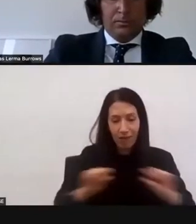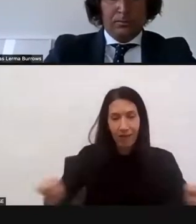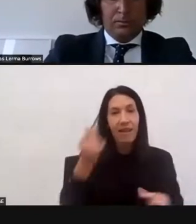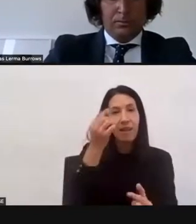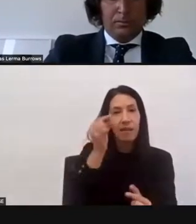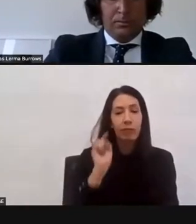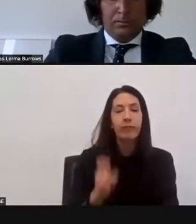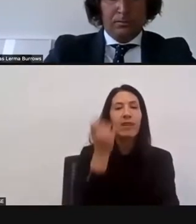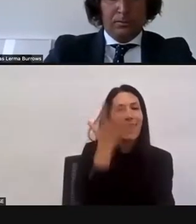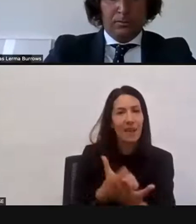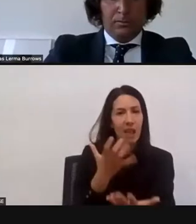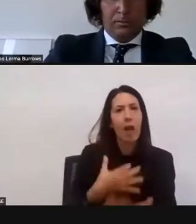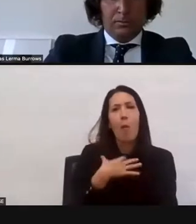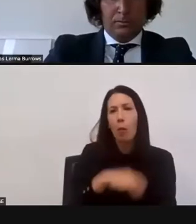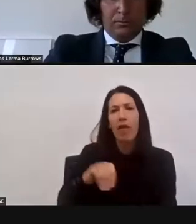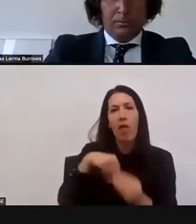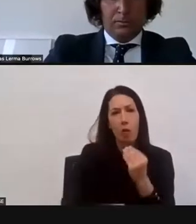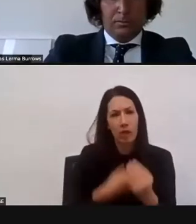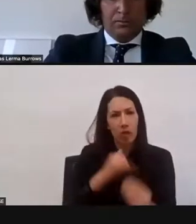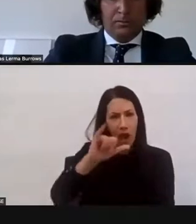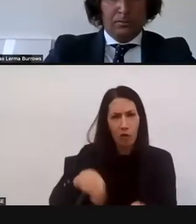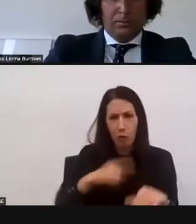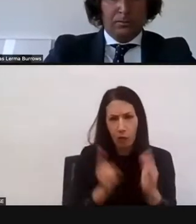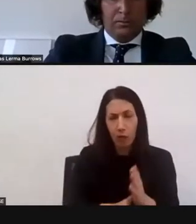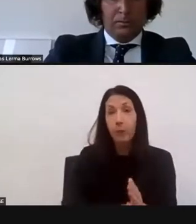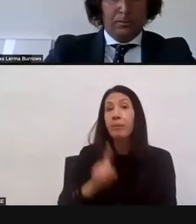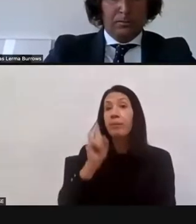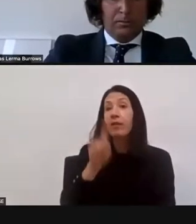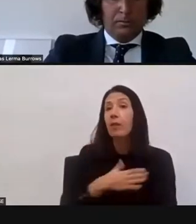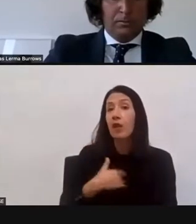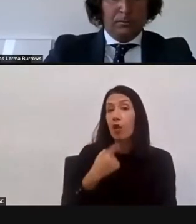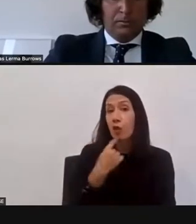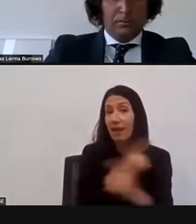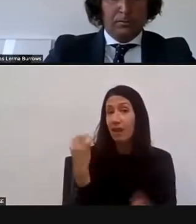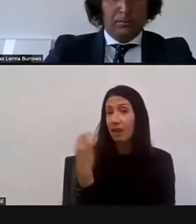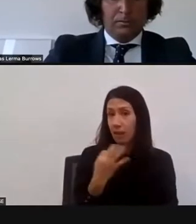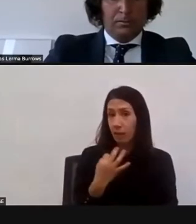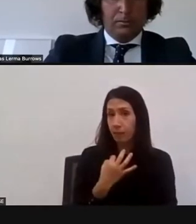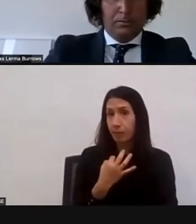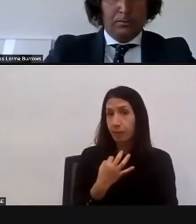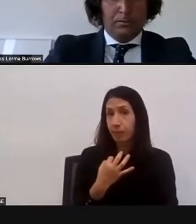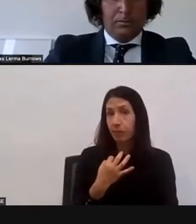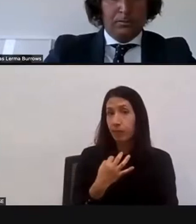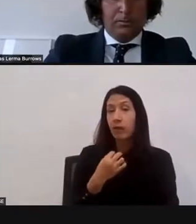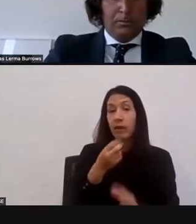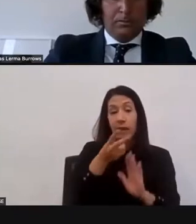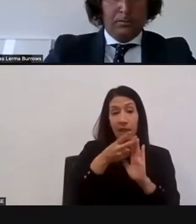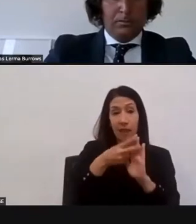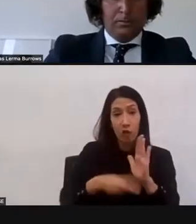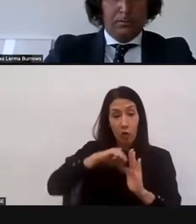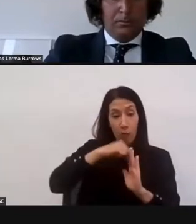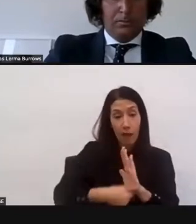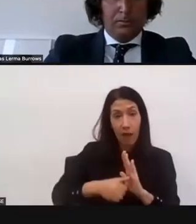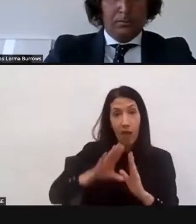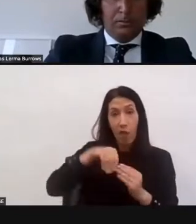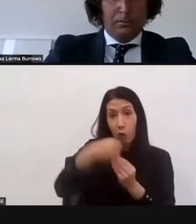con toda esta documentación y algún documento más. También quiero dejar constancia en mi intervención de que en todo este marco normativo documental se